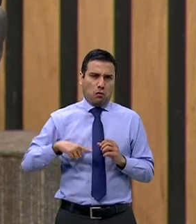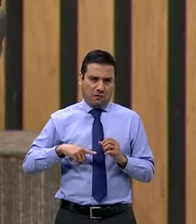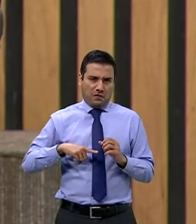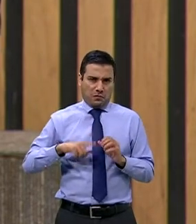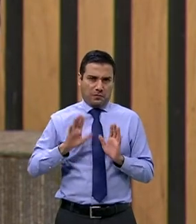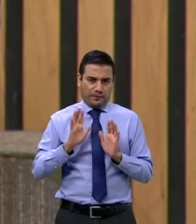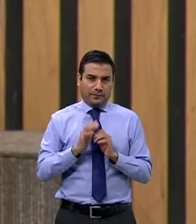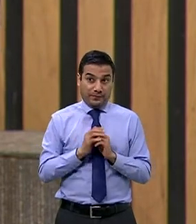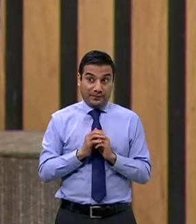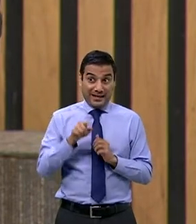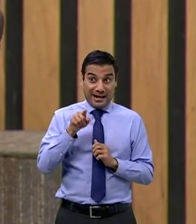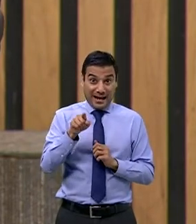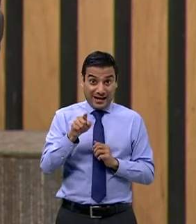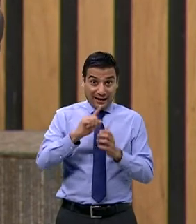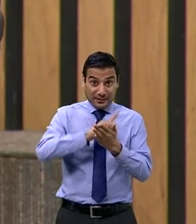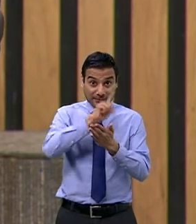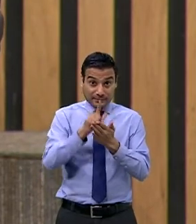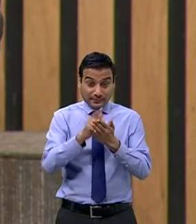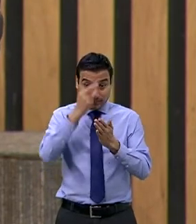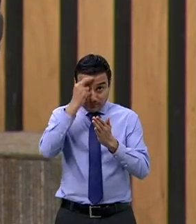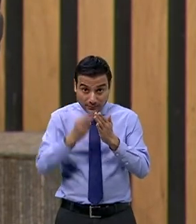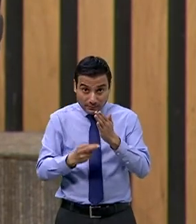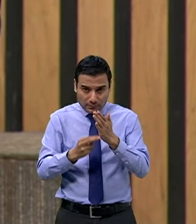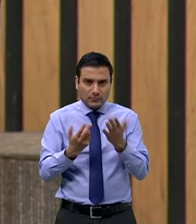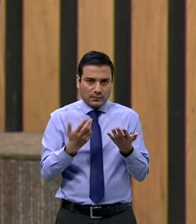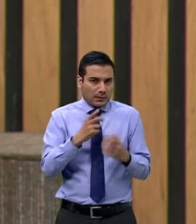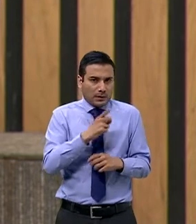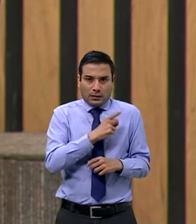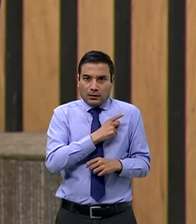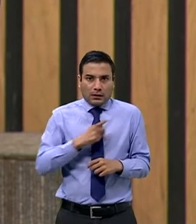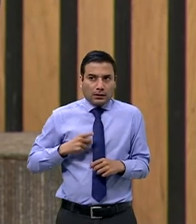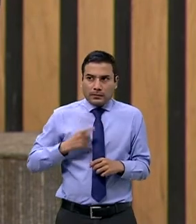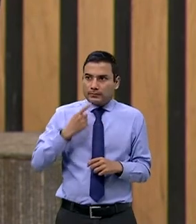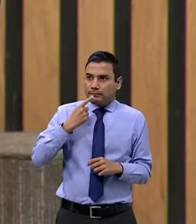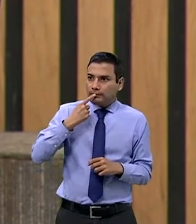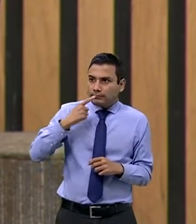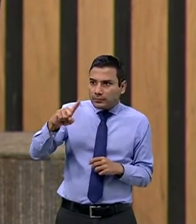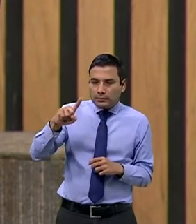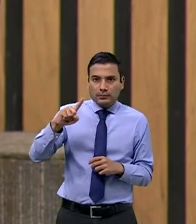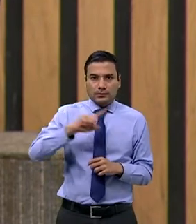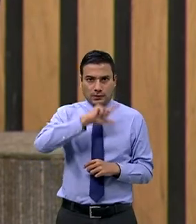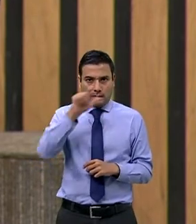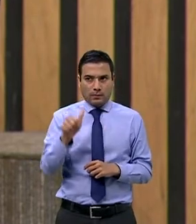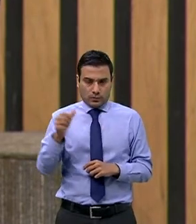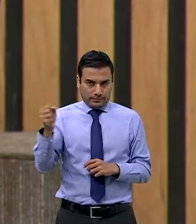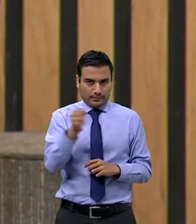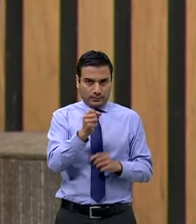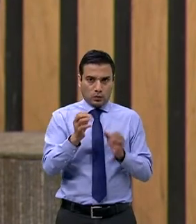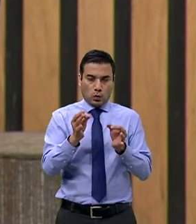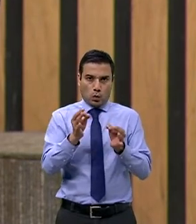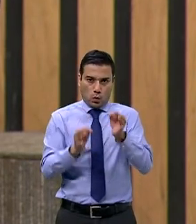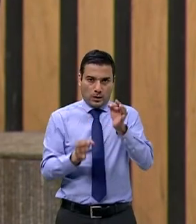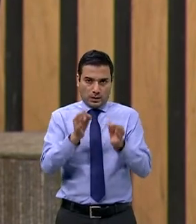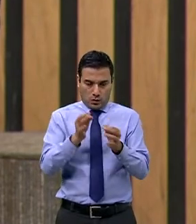pues que se denuncie y se le sancione conforme a los procedimientos